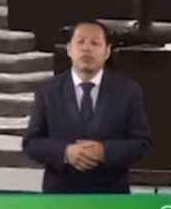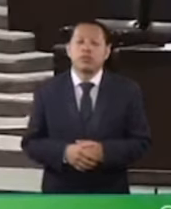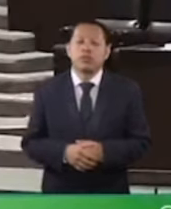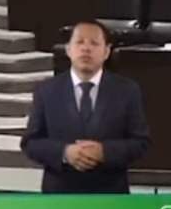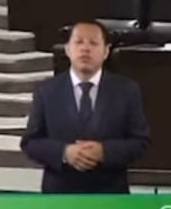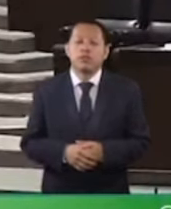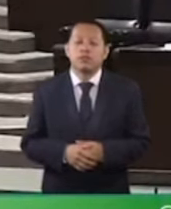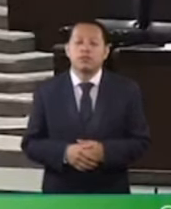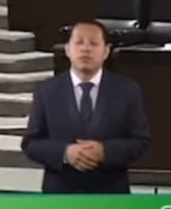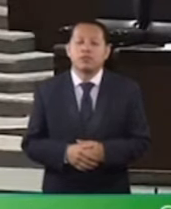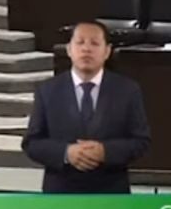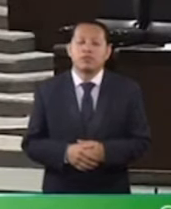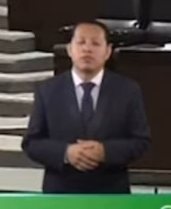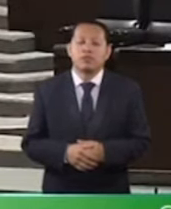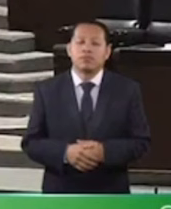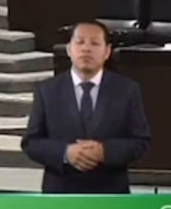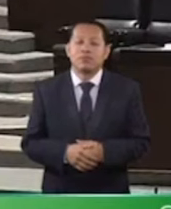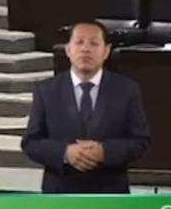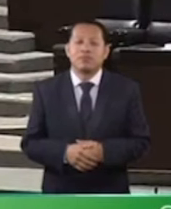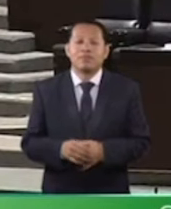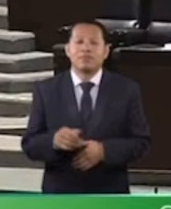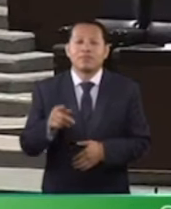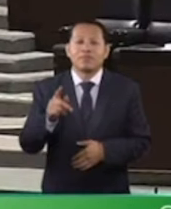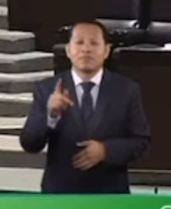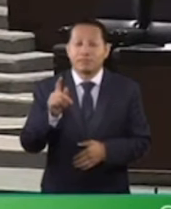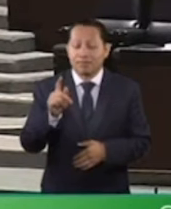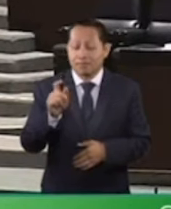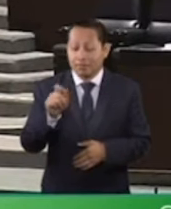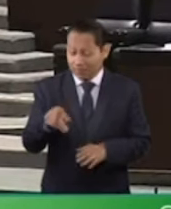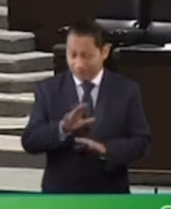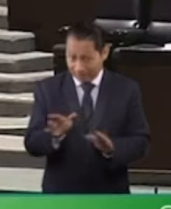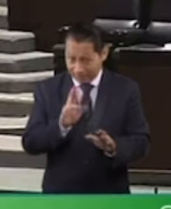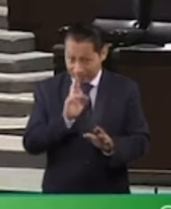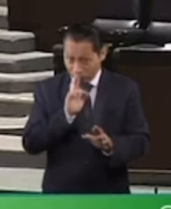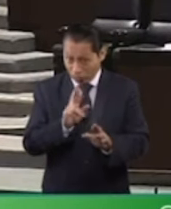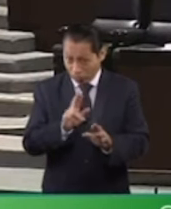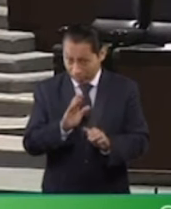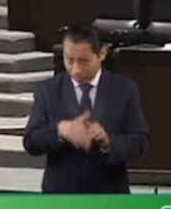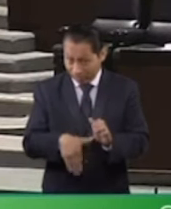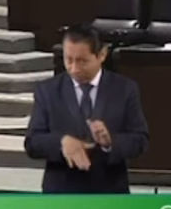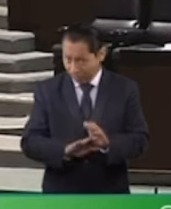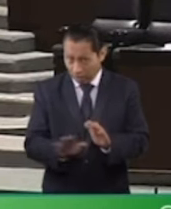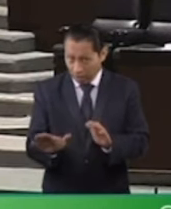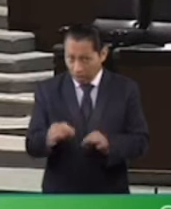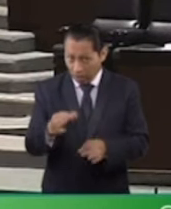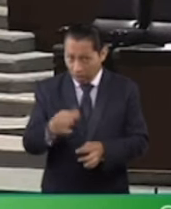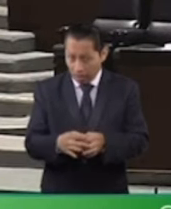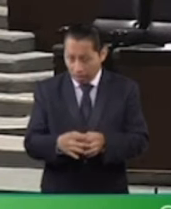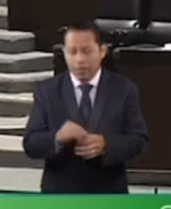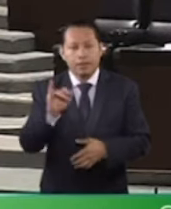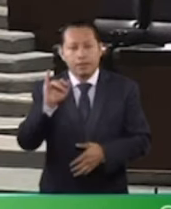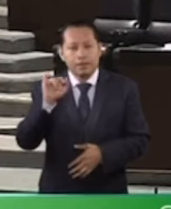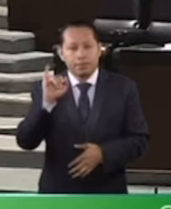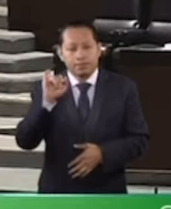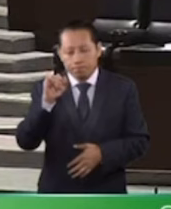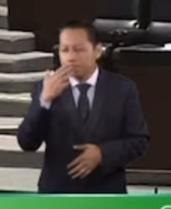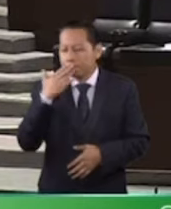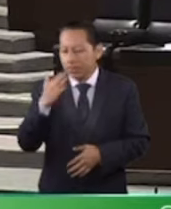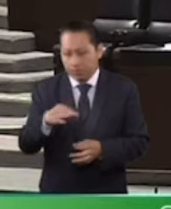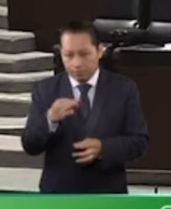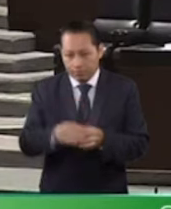ciudadano la Constitución Ya contestó ya terminó su respuesta diputado Sí ya